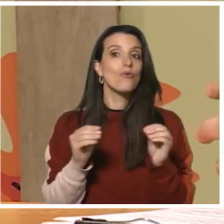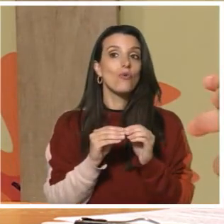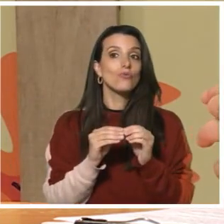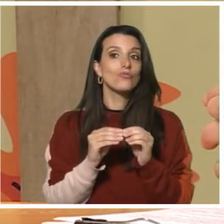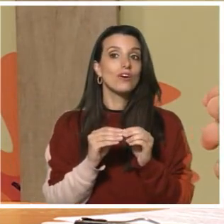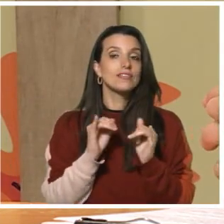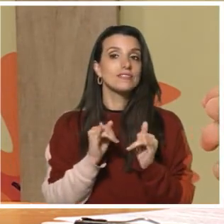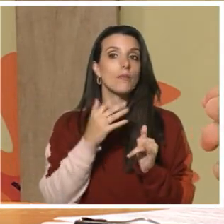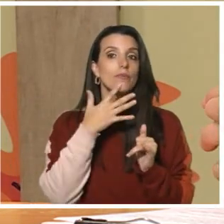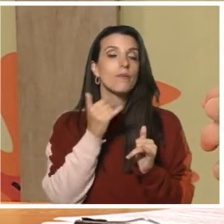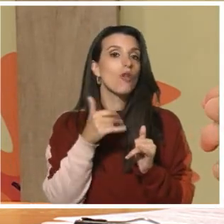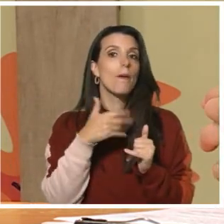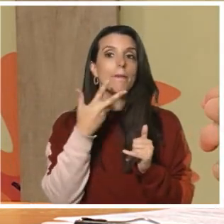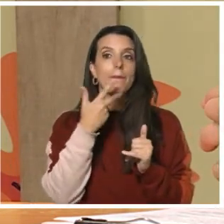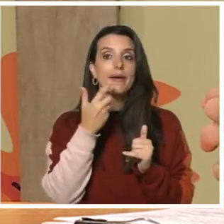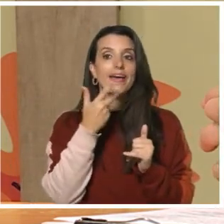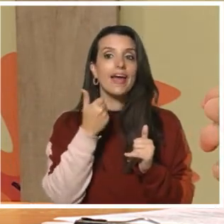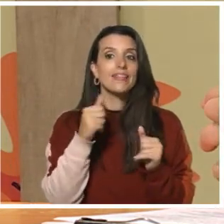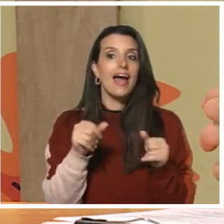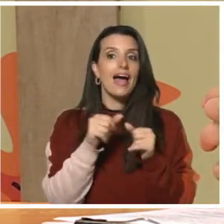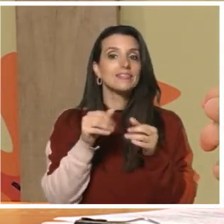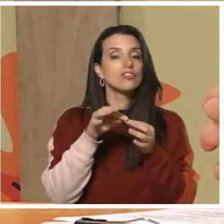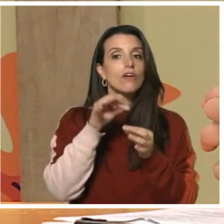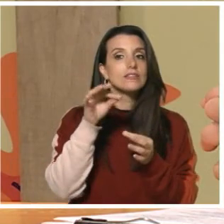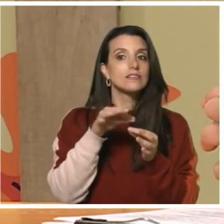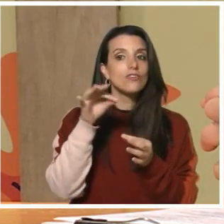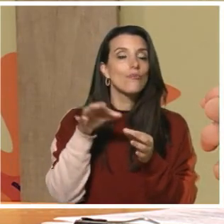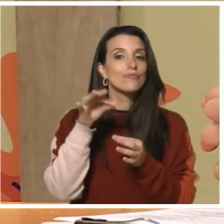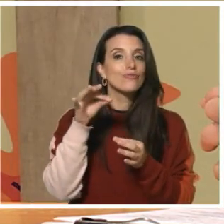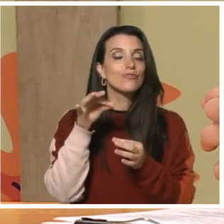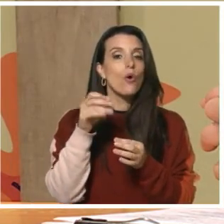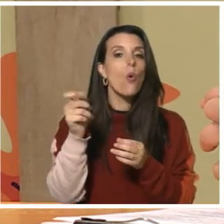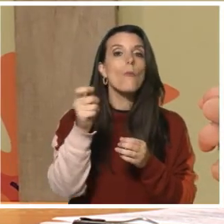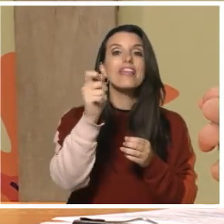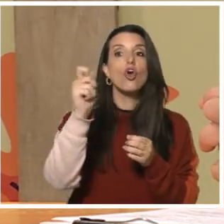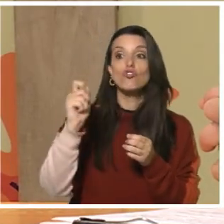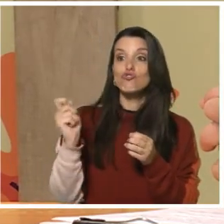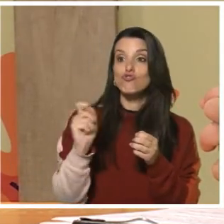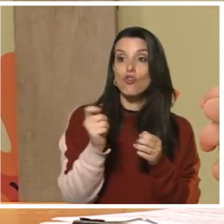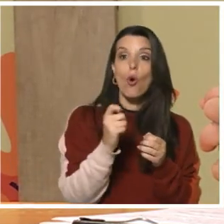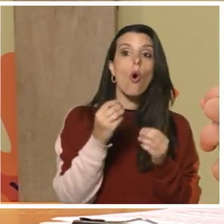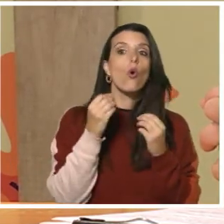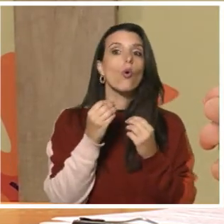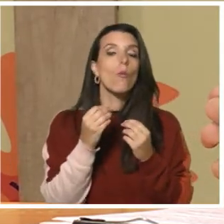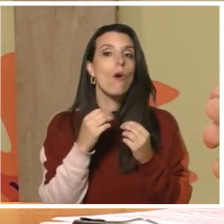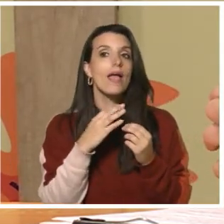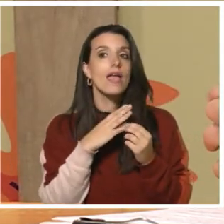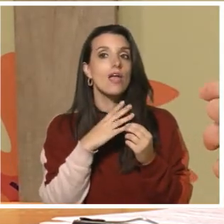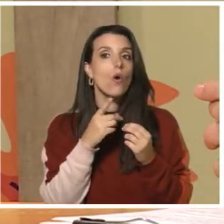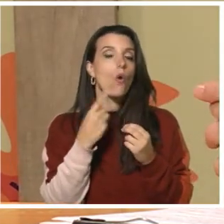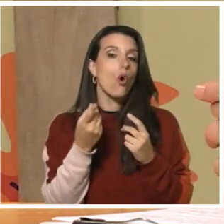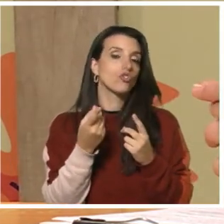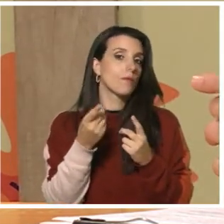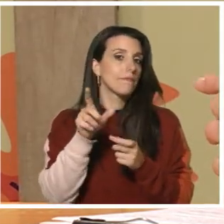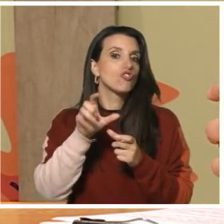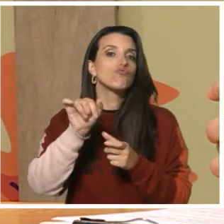ejemplo, nos encanta Piedras, hace estos ahumitos que nosotros tenemos un horticultor